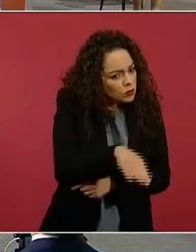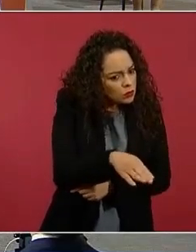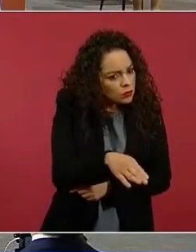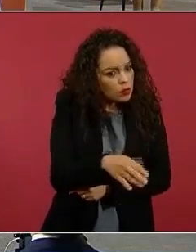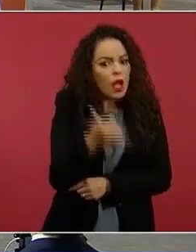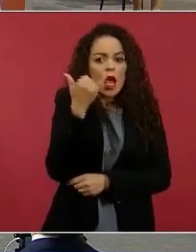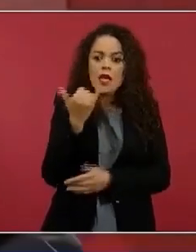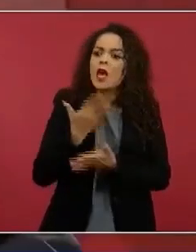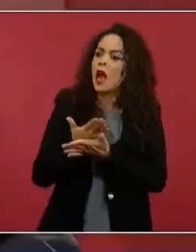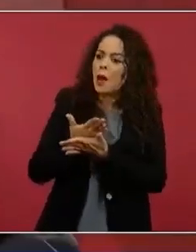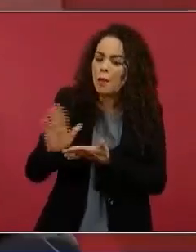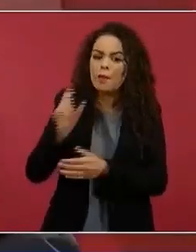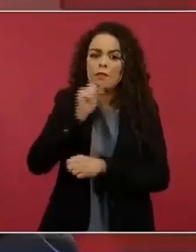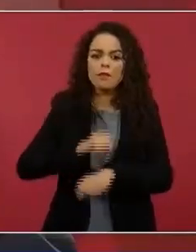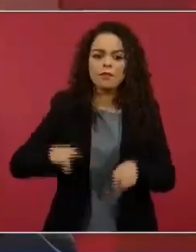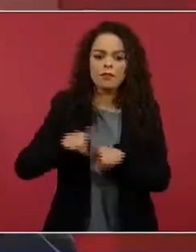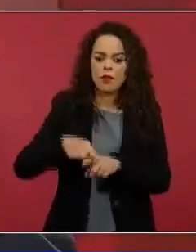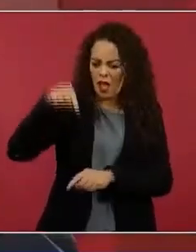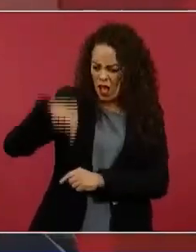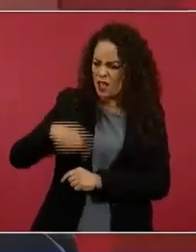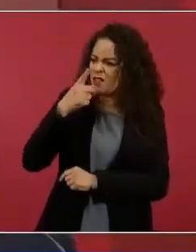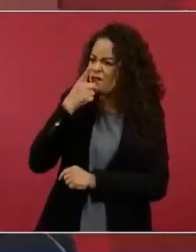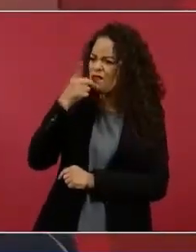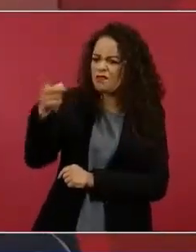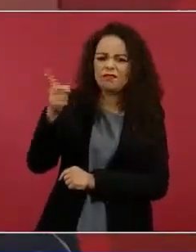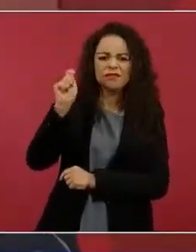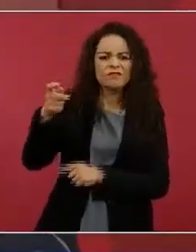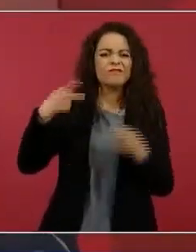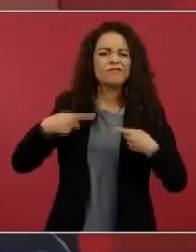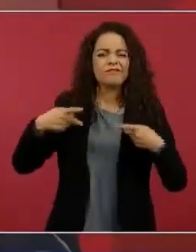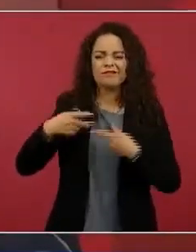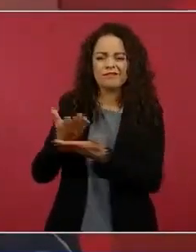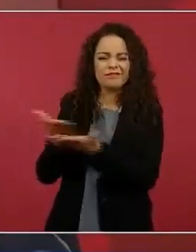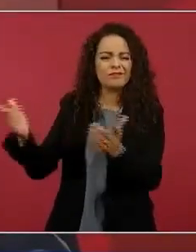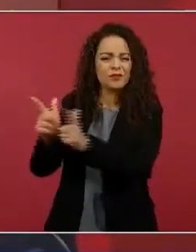de lo que aquí mencionan los conservadores,